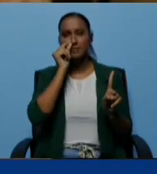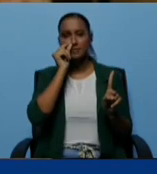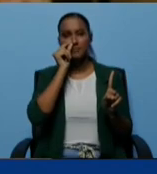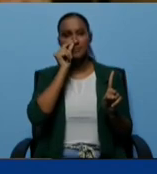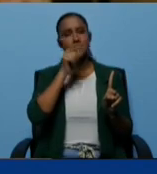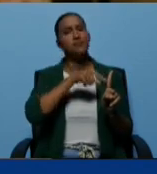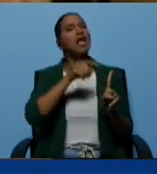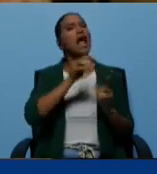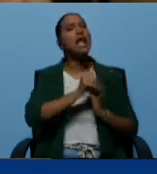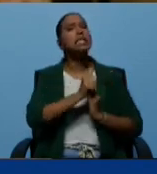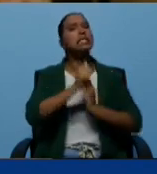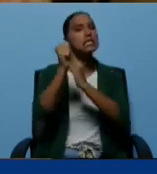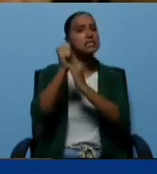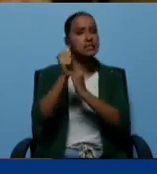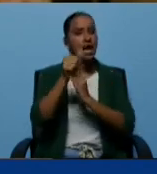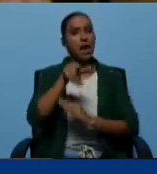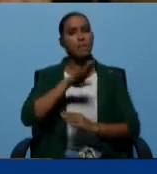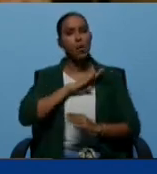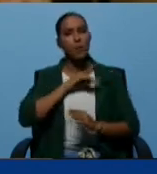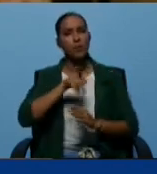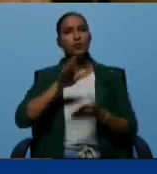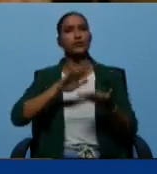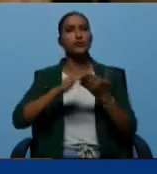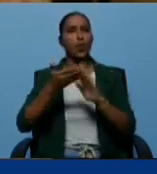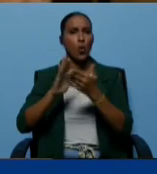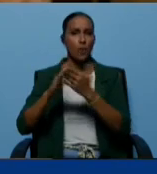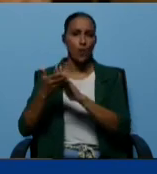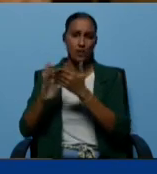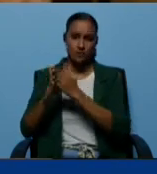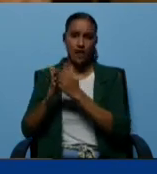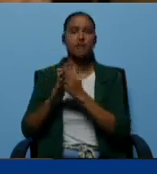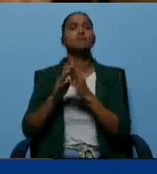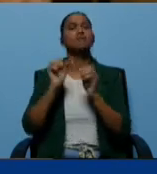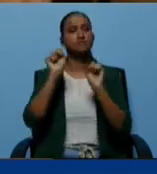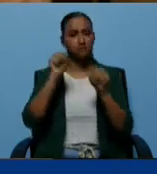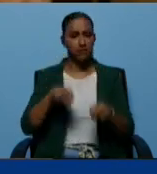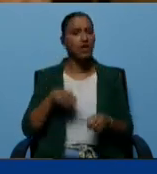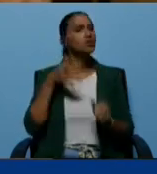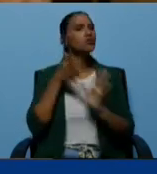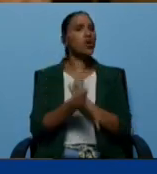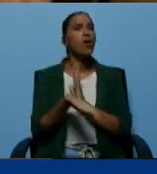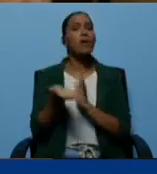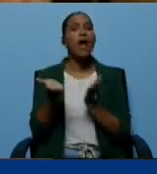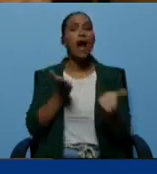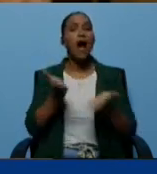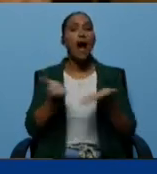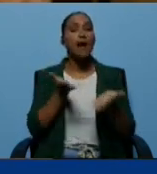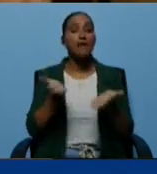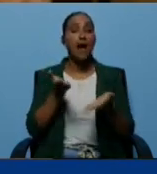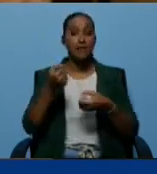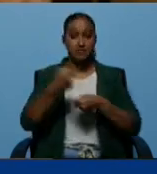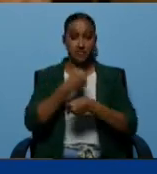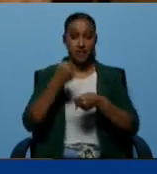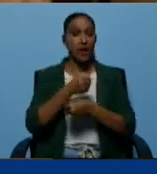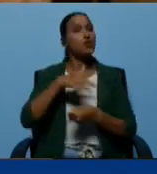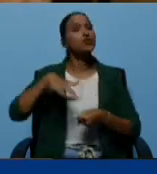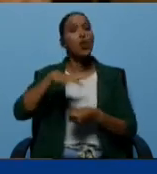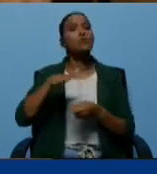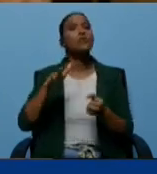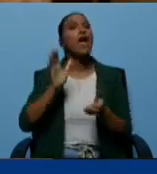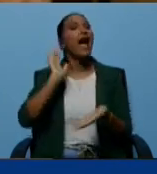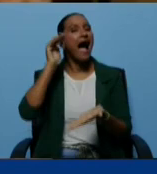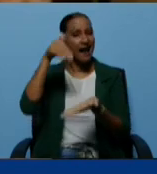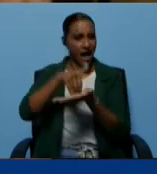VC de su sector. Además, trabajaba en el área de servicios públicos de la Alcaldía de Mariño, en el estado de